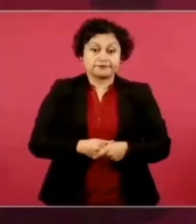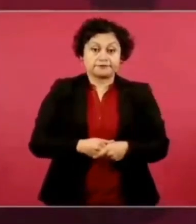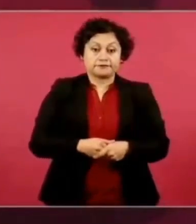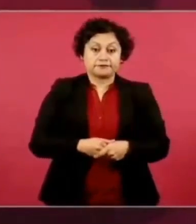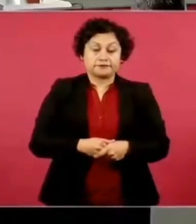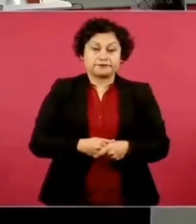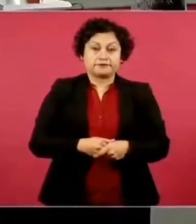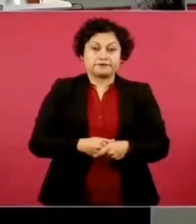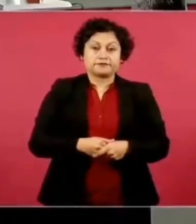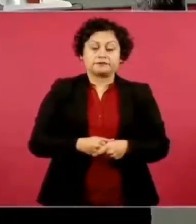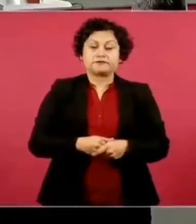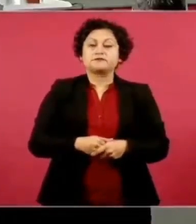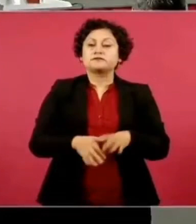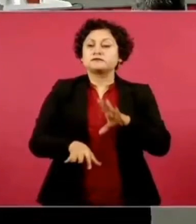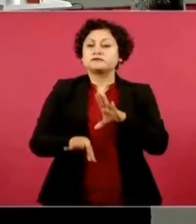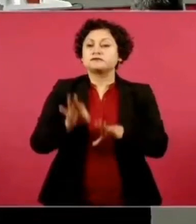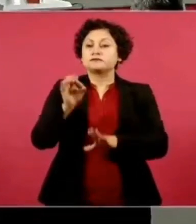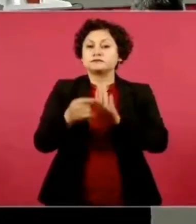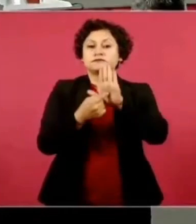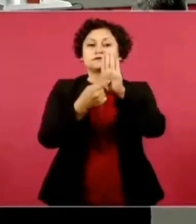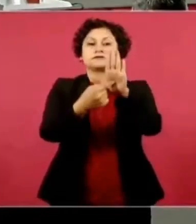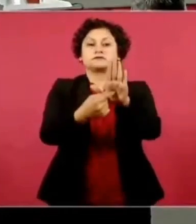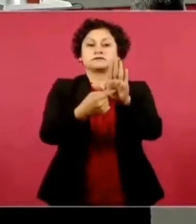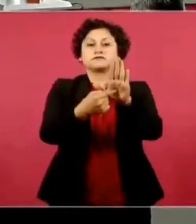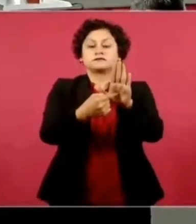Vamos a ponerle lo que decía Juárez